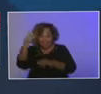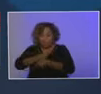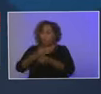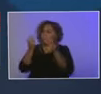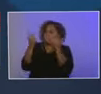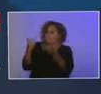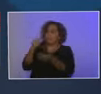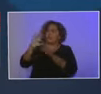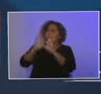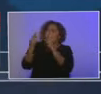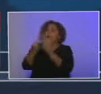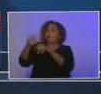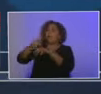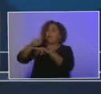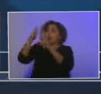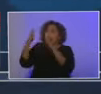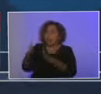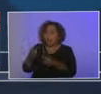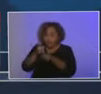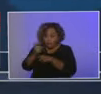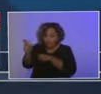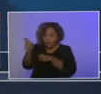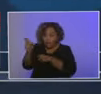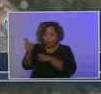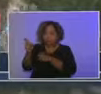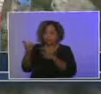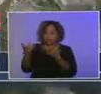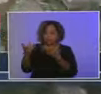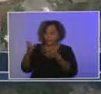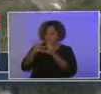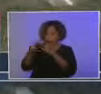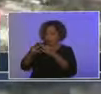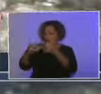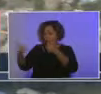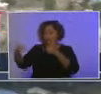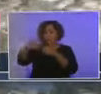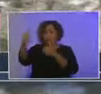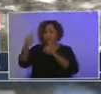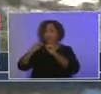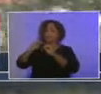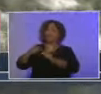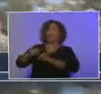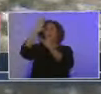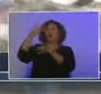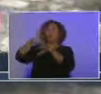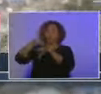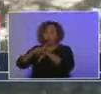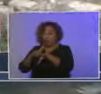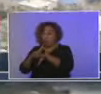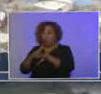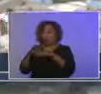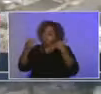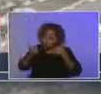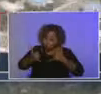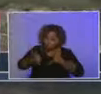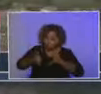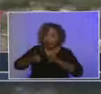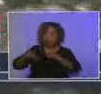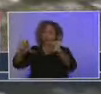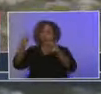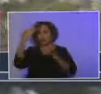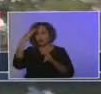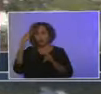puertorriqueñas fueron afectadas, se rompieron esos núcleos familiares, tuvieron que irse de Puerto Rico y todavía no